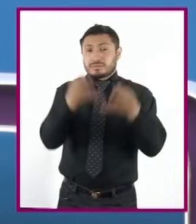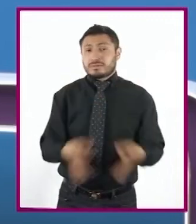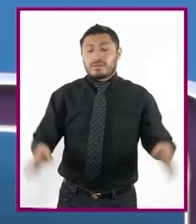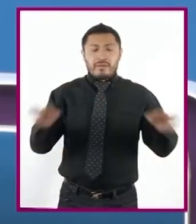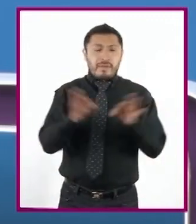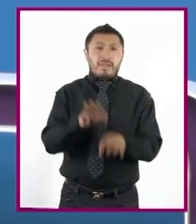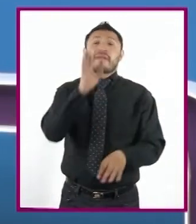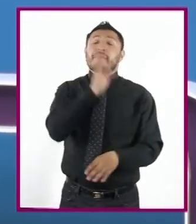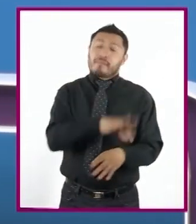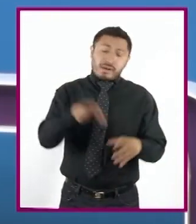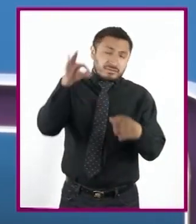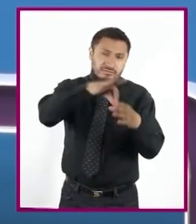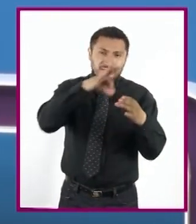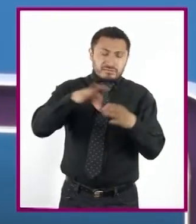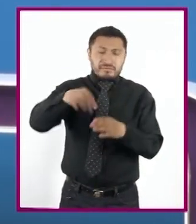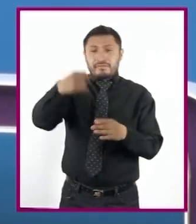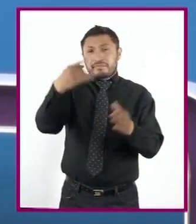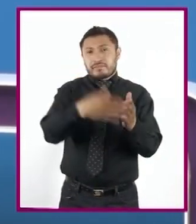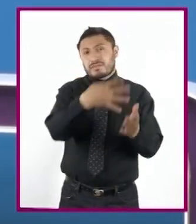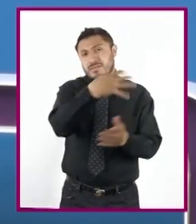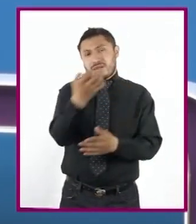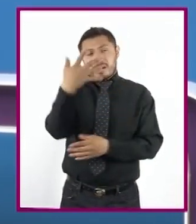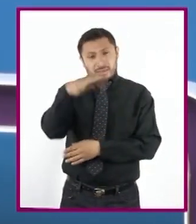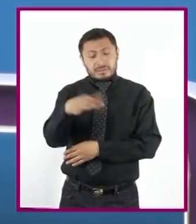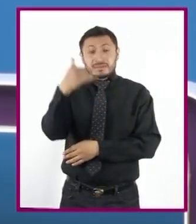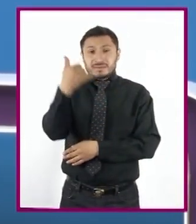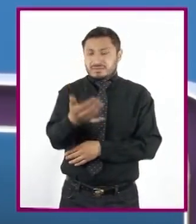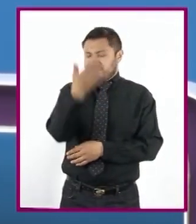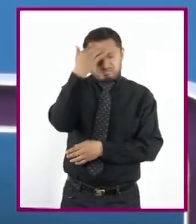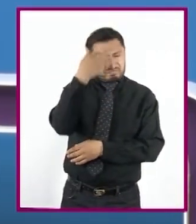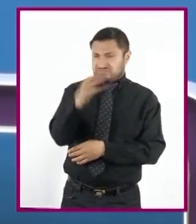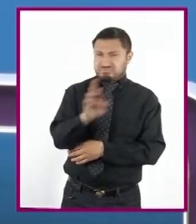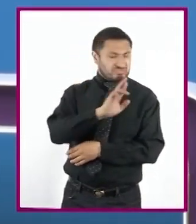de 1910 y el desconocimiento al